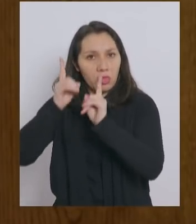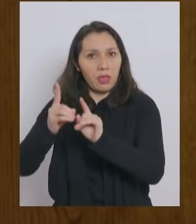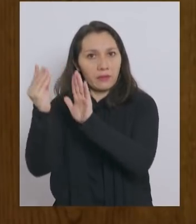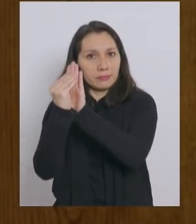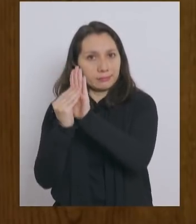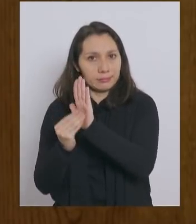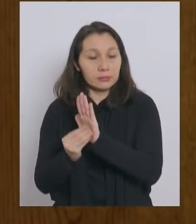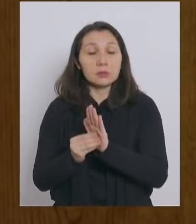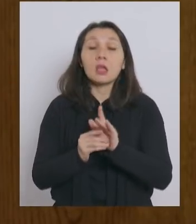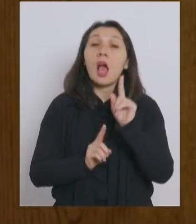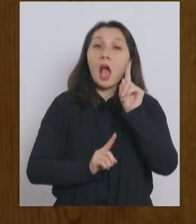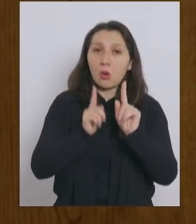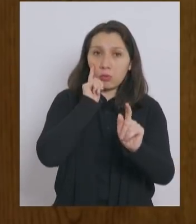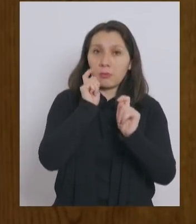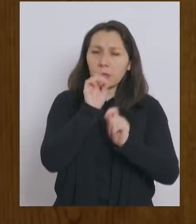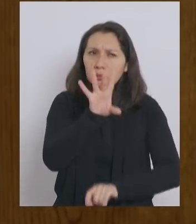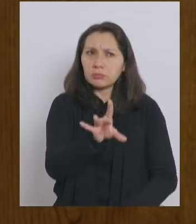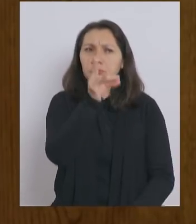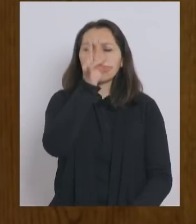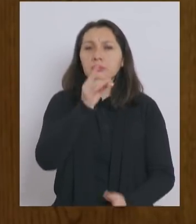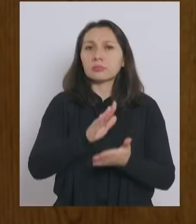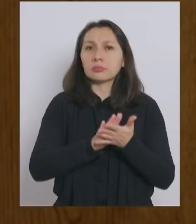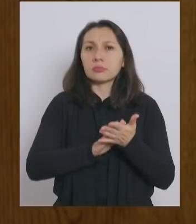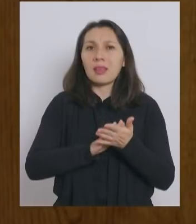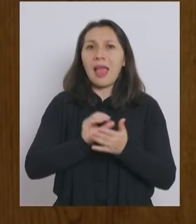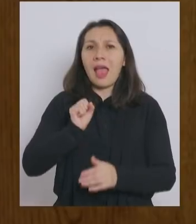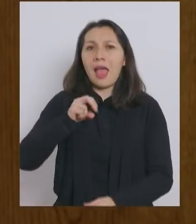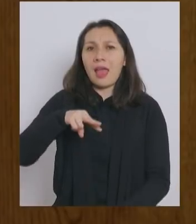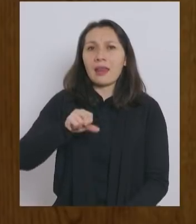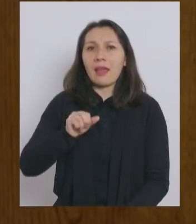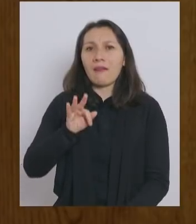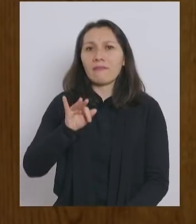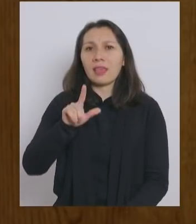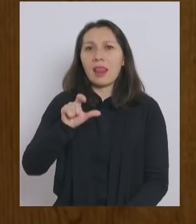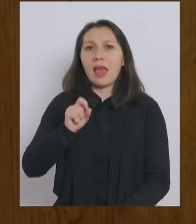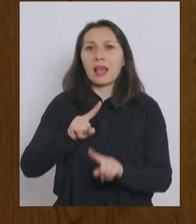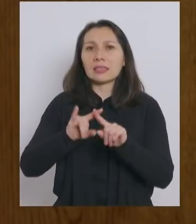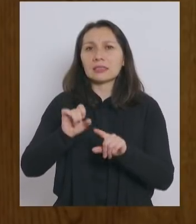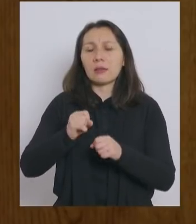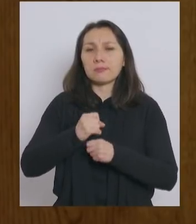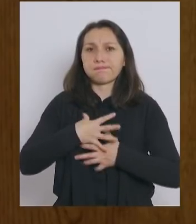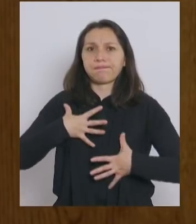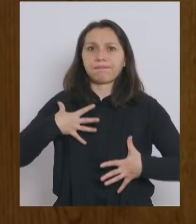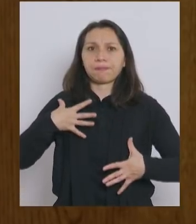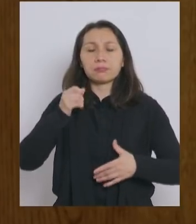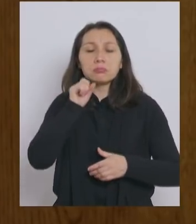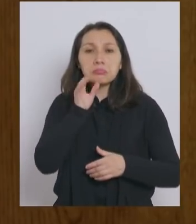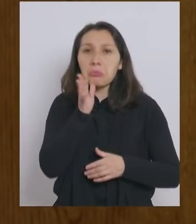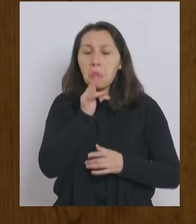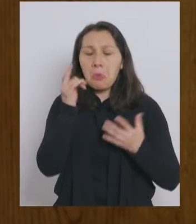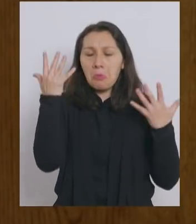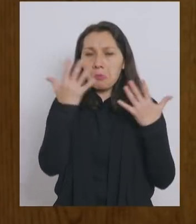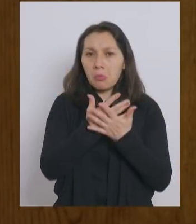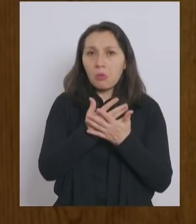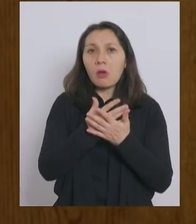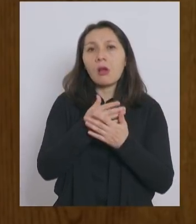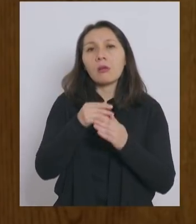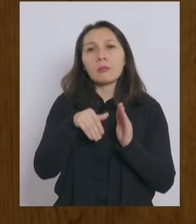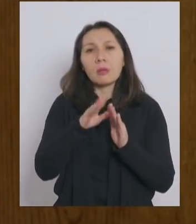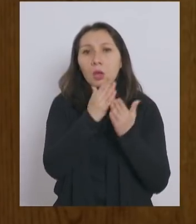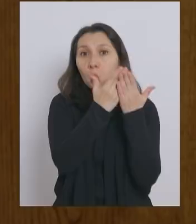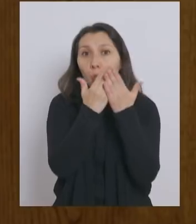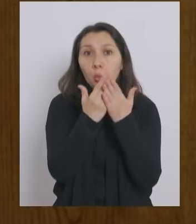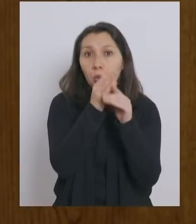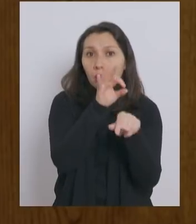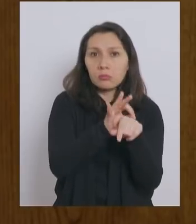tenemos riesgos importantes identificados como la anafilaxia, que si bien este tipo de reacciones no se alcanzan a presentar en el marco de los